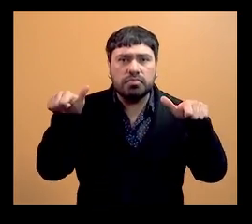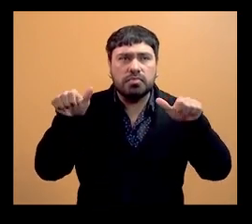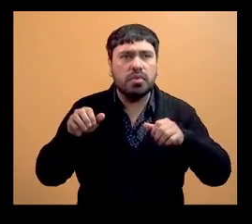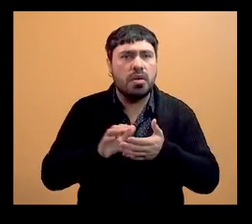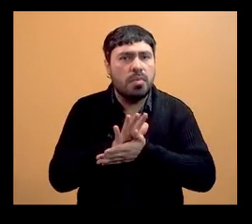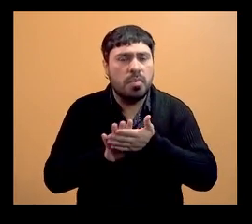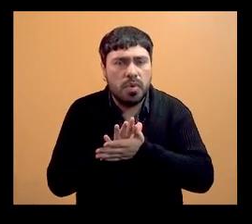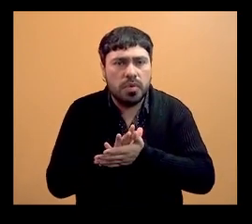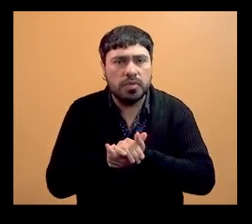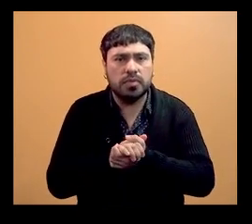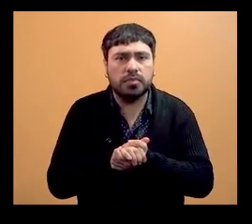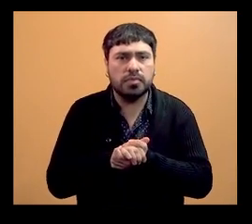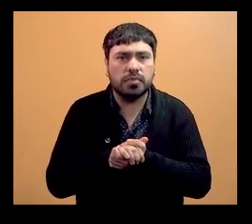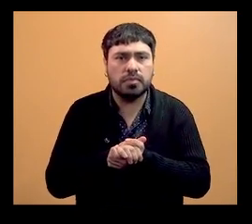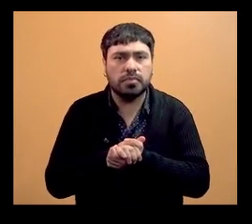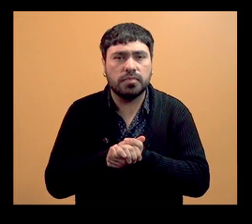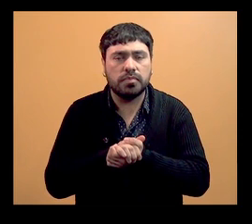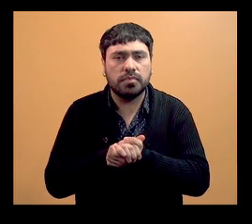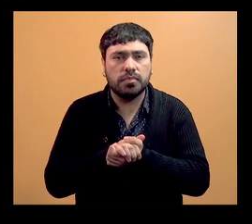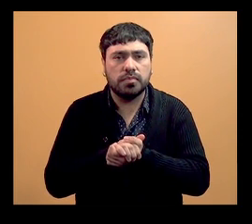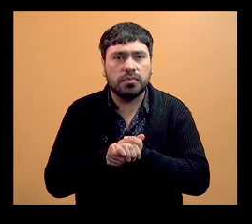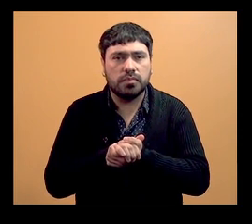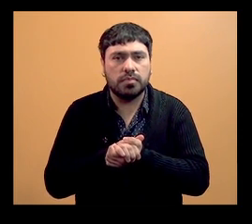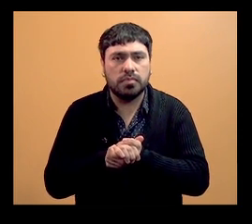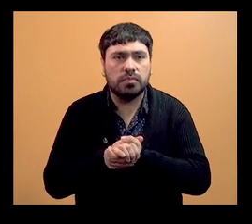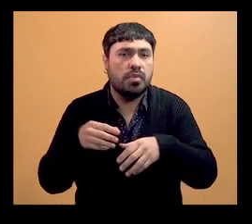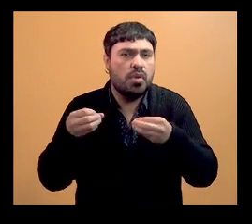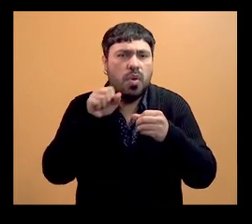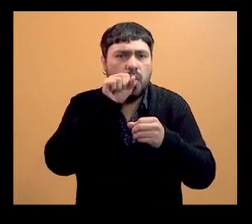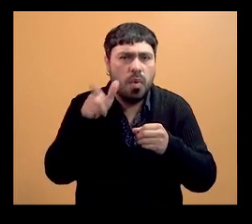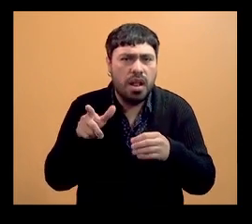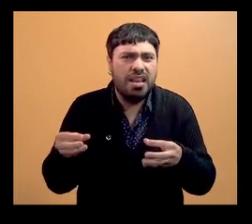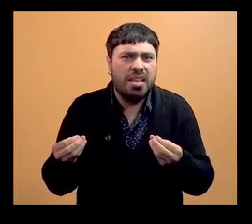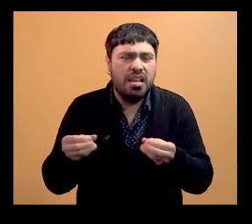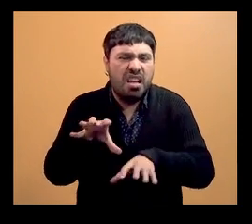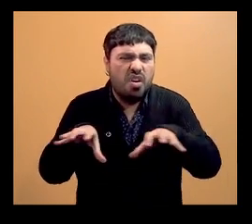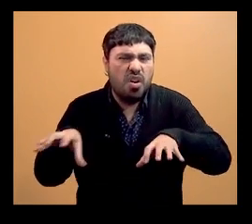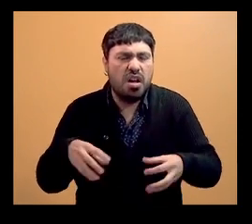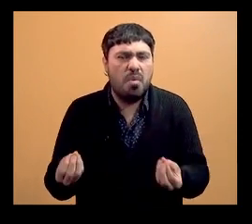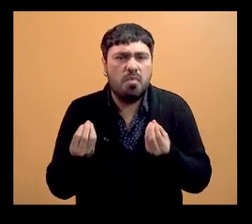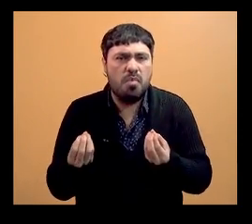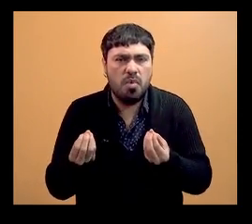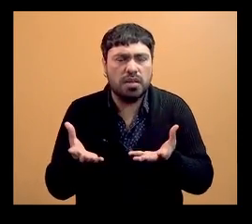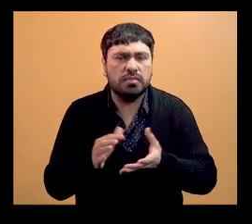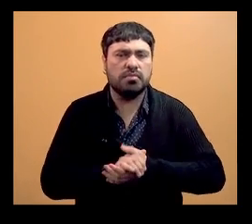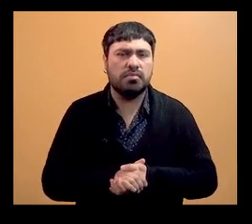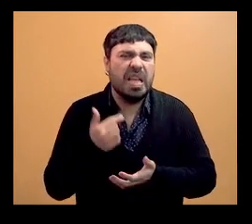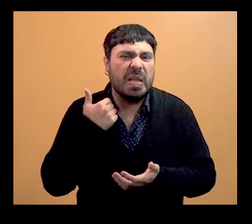que, pero antes de olvidarlo, solo por mencionar algunos de los beneficios que ha traído este tipo, esta primera carrera